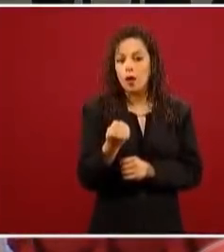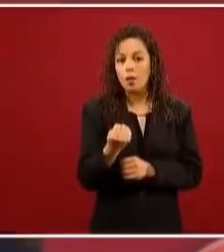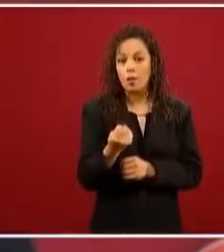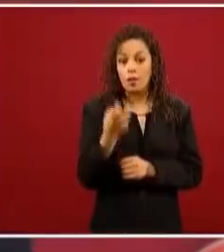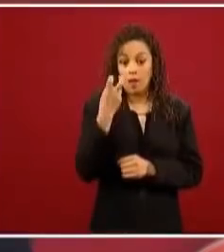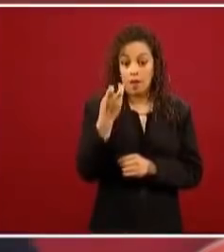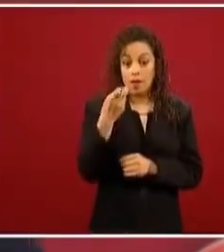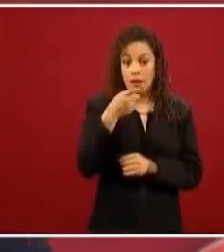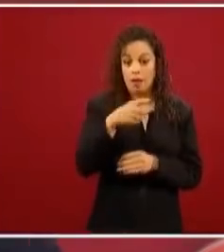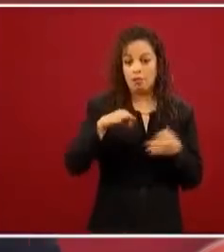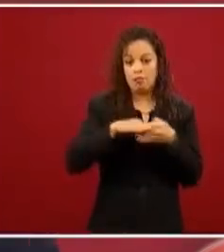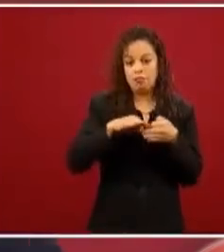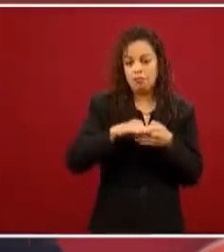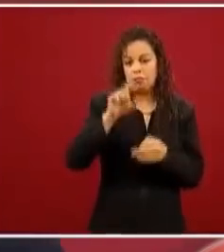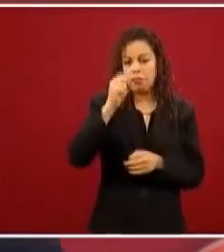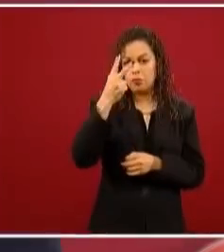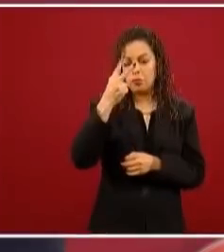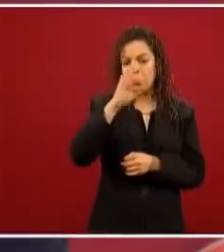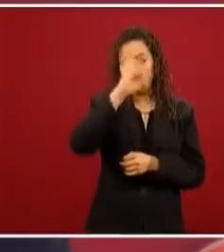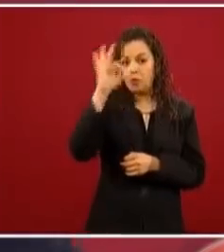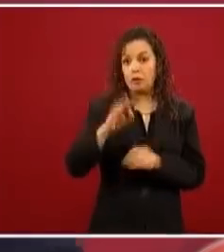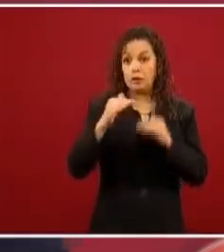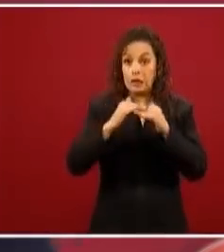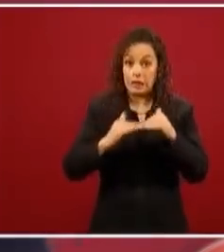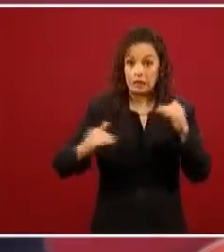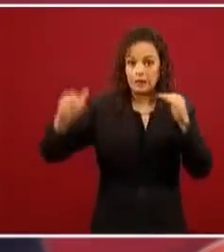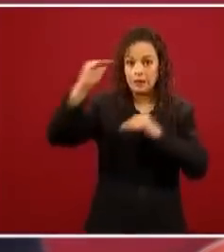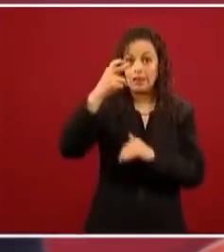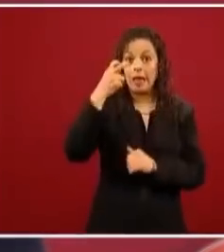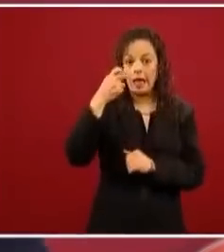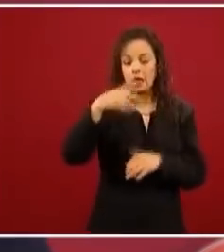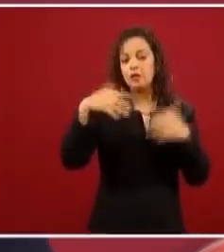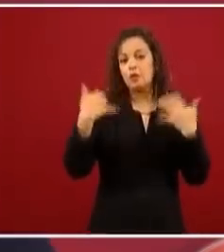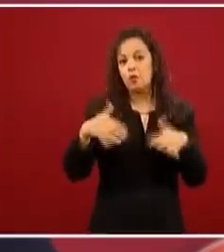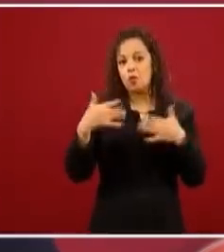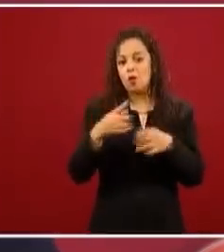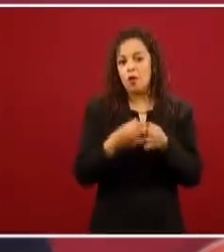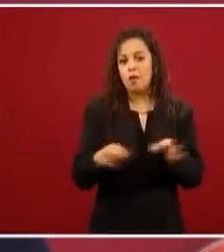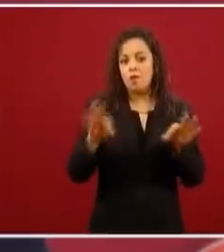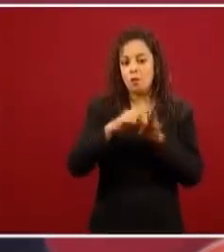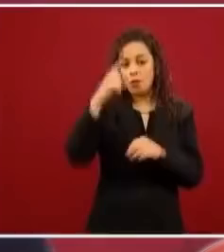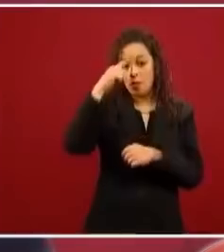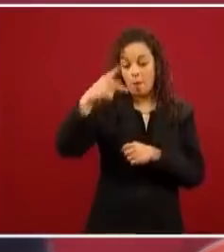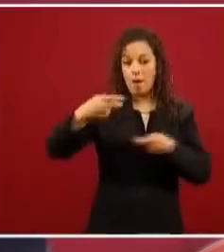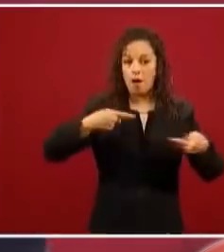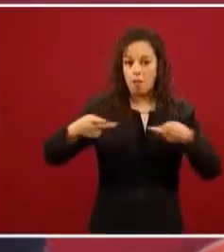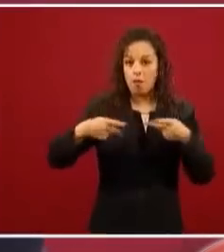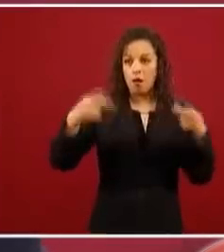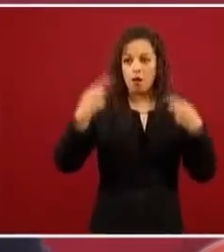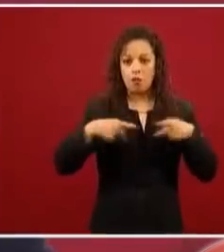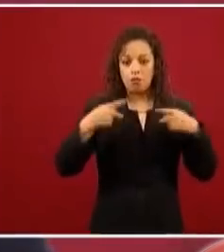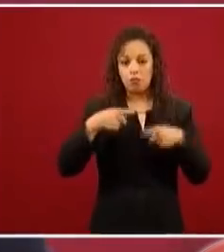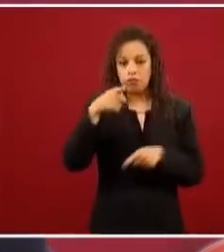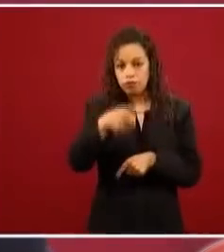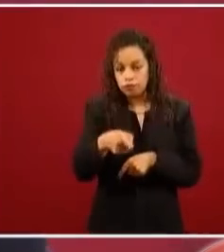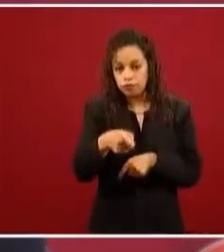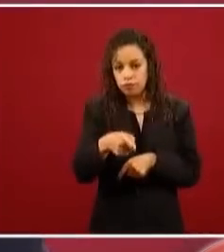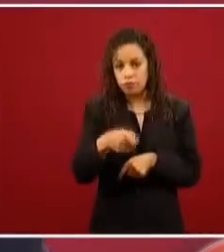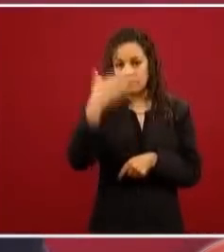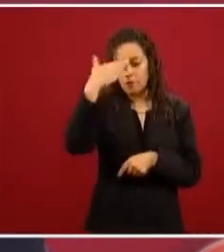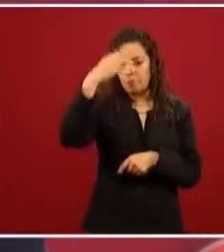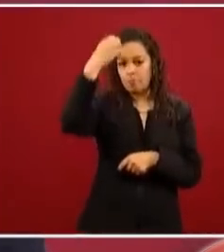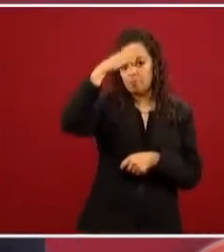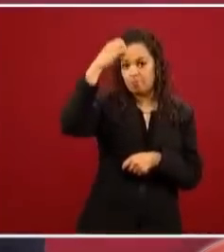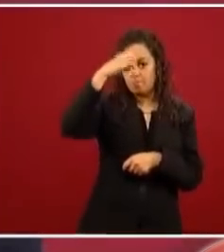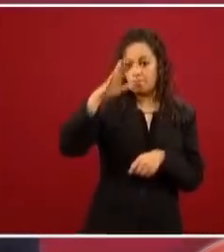de cerca del 22%. Le estamos apostando mucho a eso, a la preparación del personal en donde hay déficits. Quiero